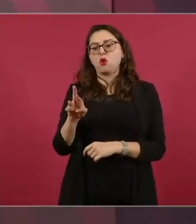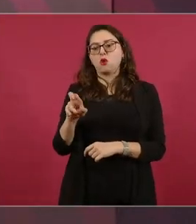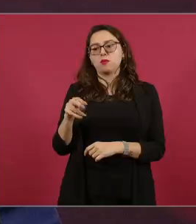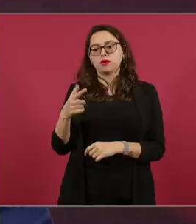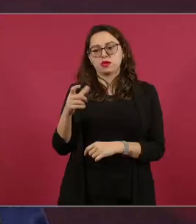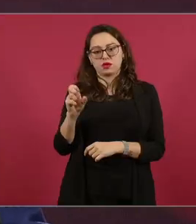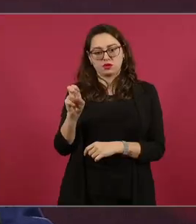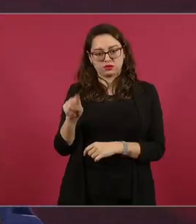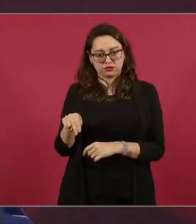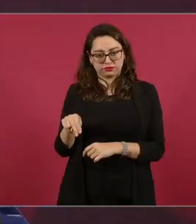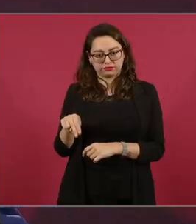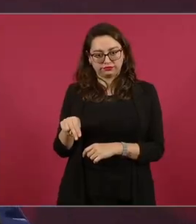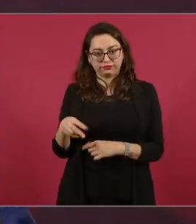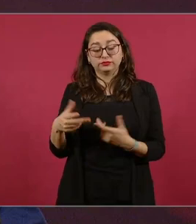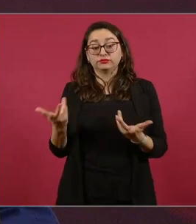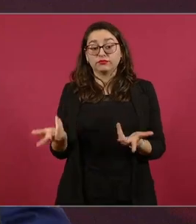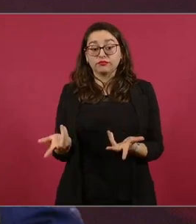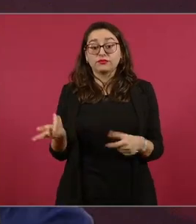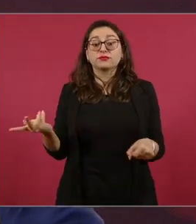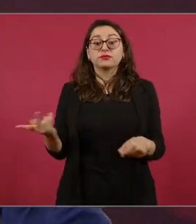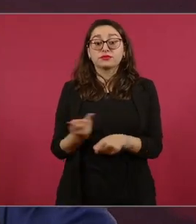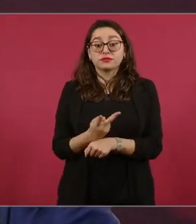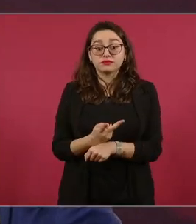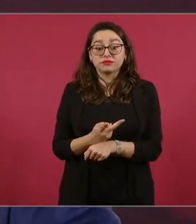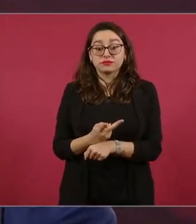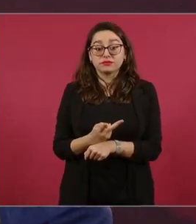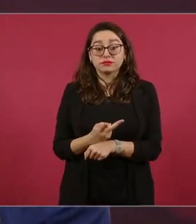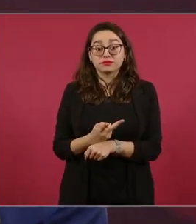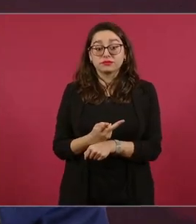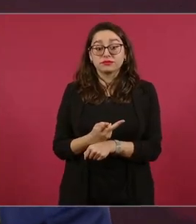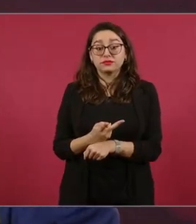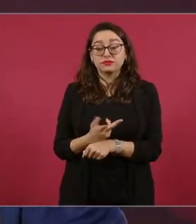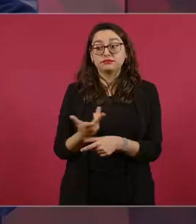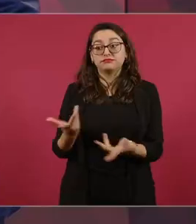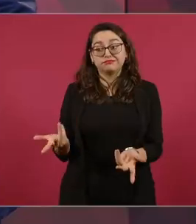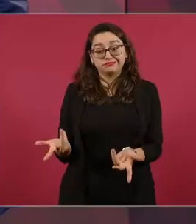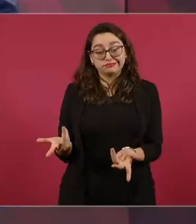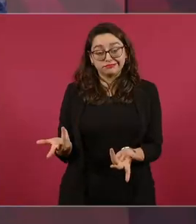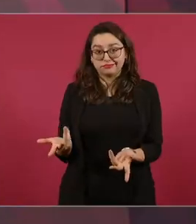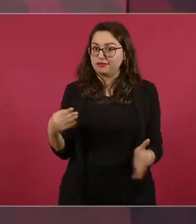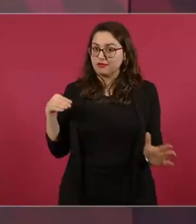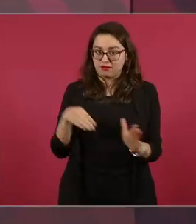de la reelección, ¿en qué termina? Y luego está el caso